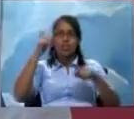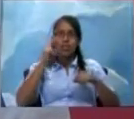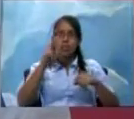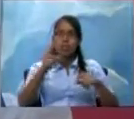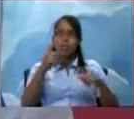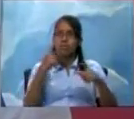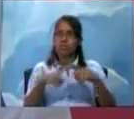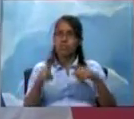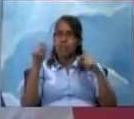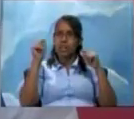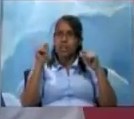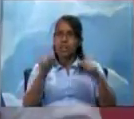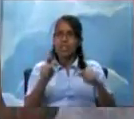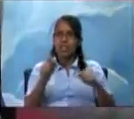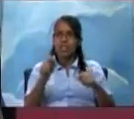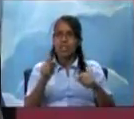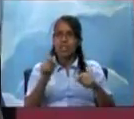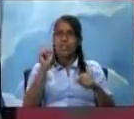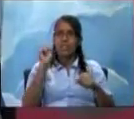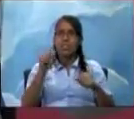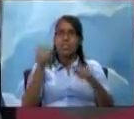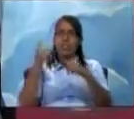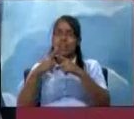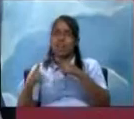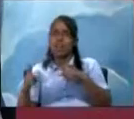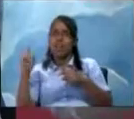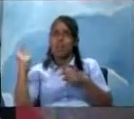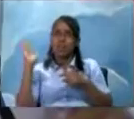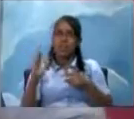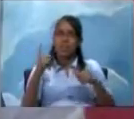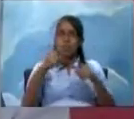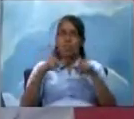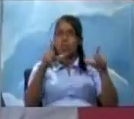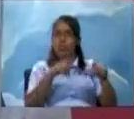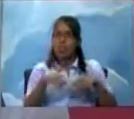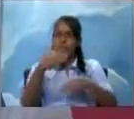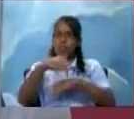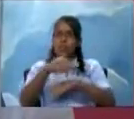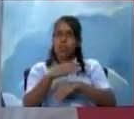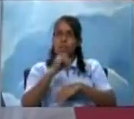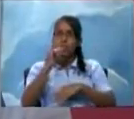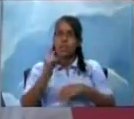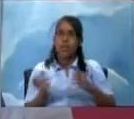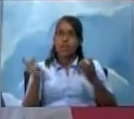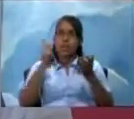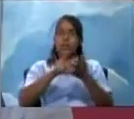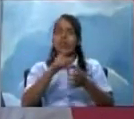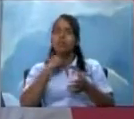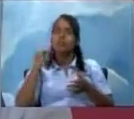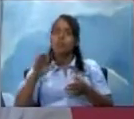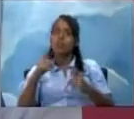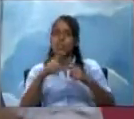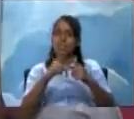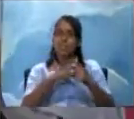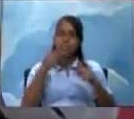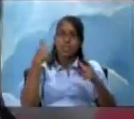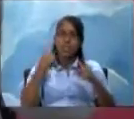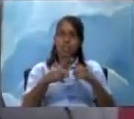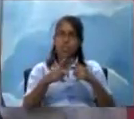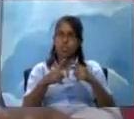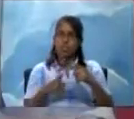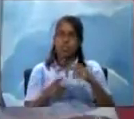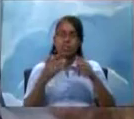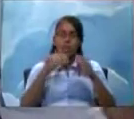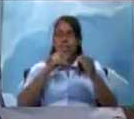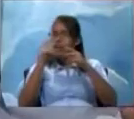se ve por ahí, si aquel viene de por allá, de afuera, y levanta un muerto, entonces el otro